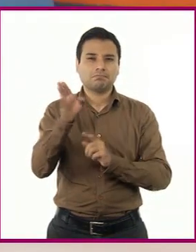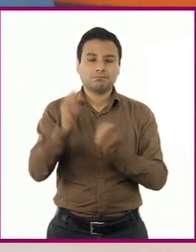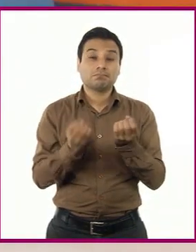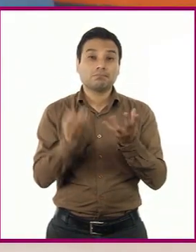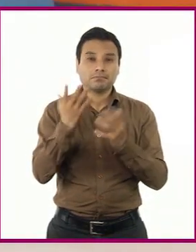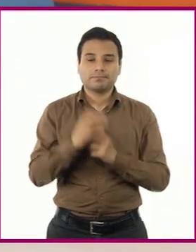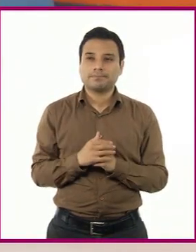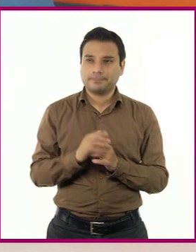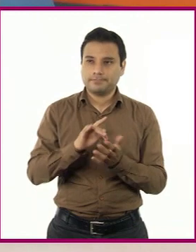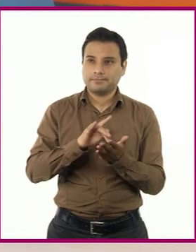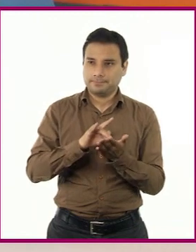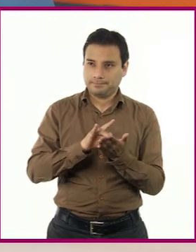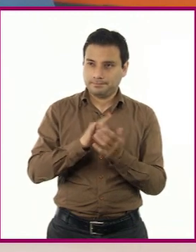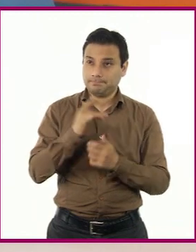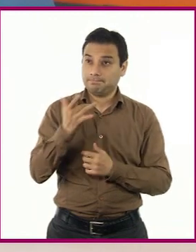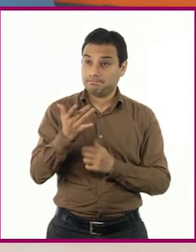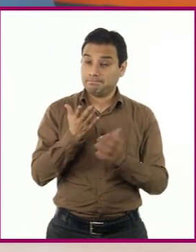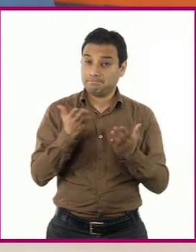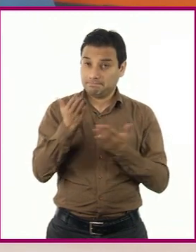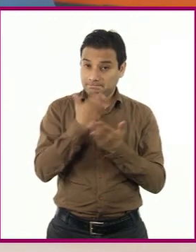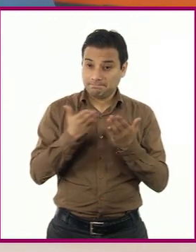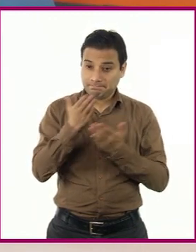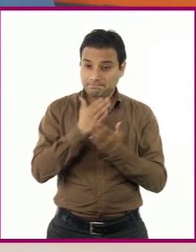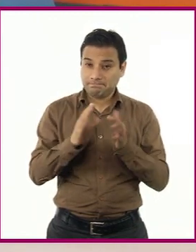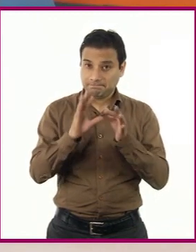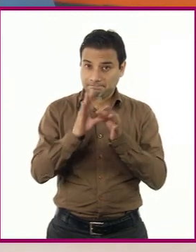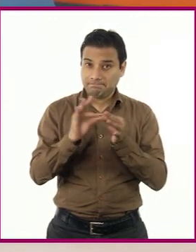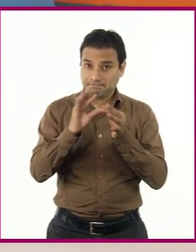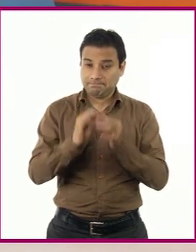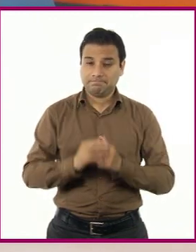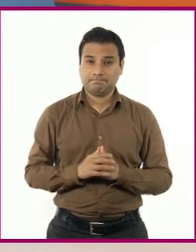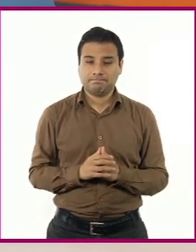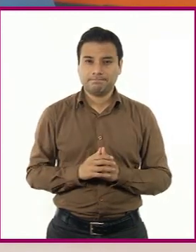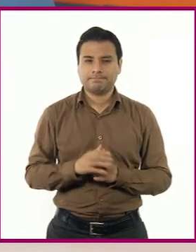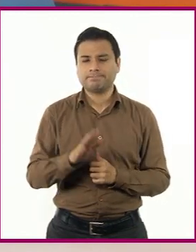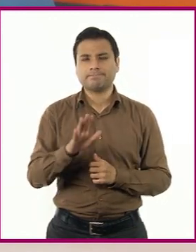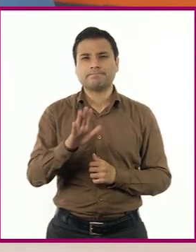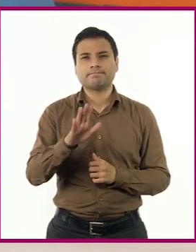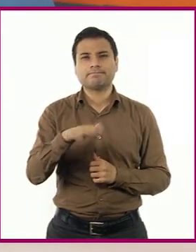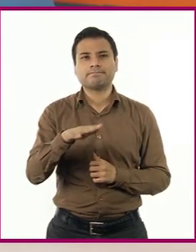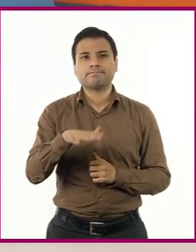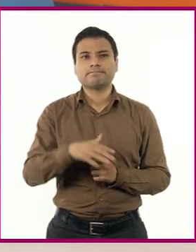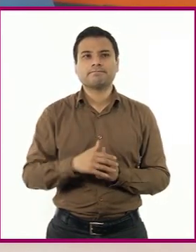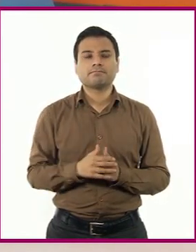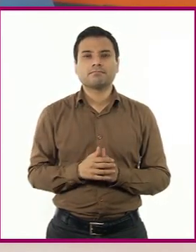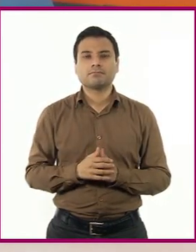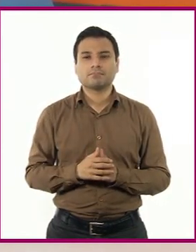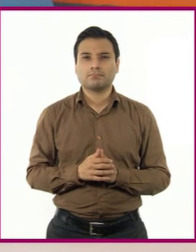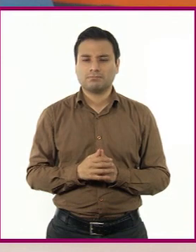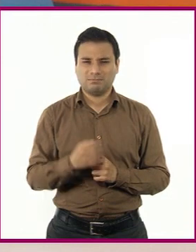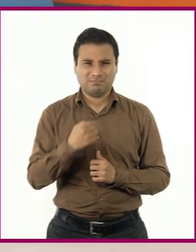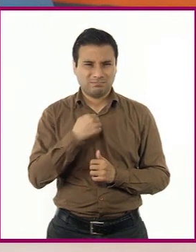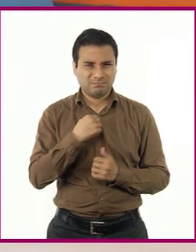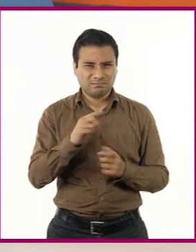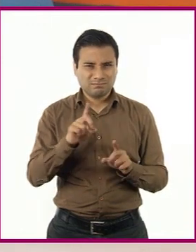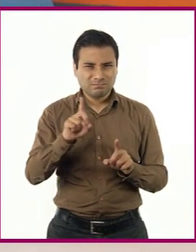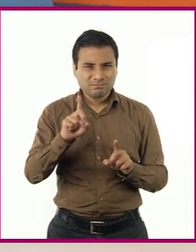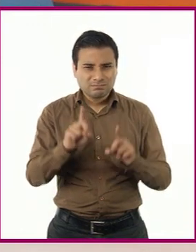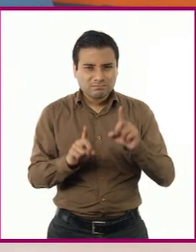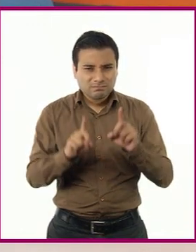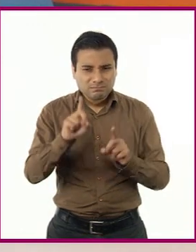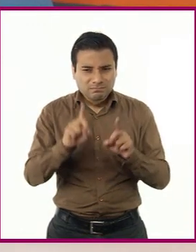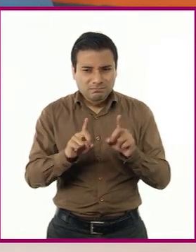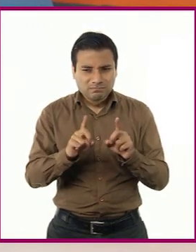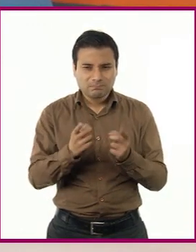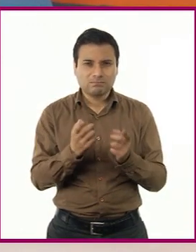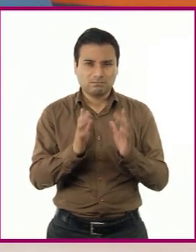Gracias, Fernando, por compartir en qué consisten las medidas de dispersión. Maestra Isabel, me surge una duda. Sabemos en qué